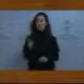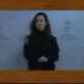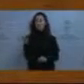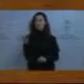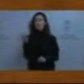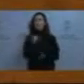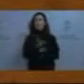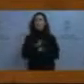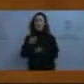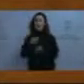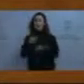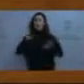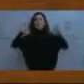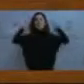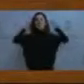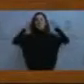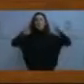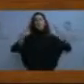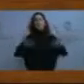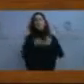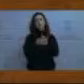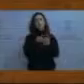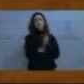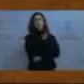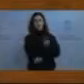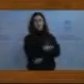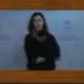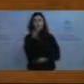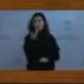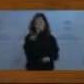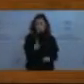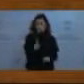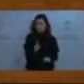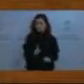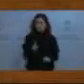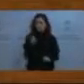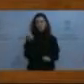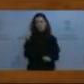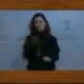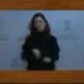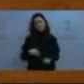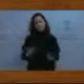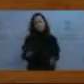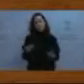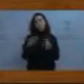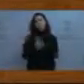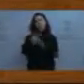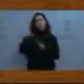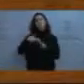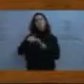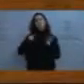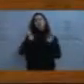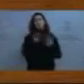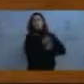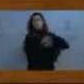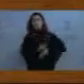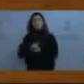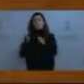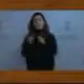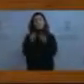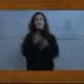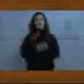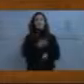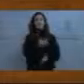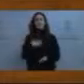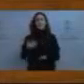didáctica, una actividad formativa asociada al deporte. Si no, no se le da el visto bueno. Eso es política, eso es dirigir la sociedad hacia donde uno